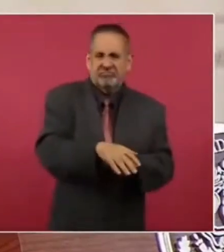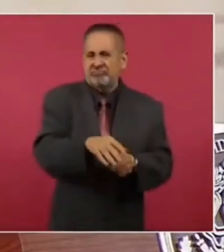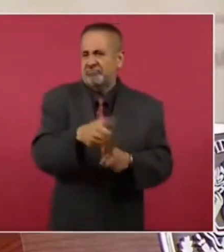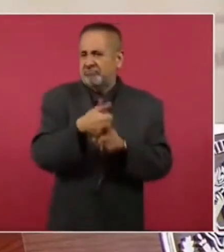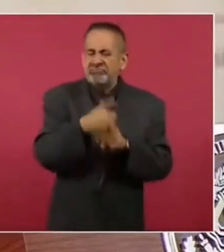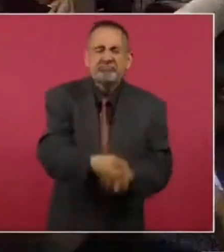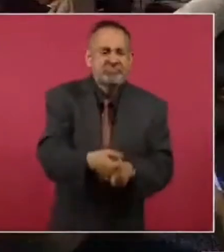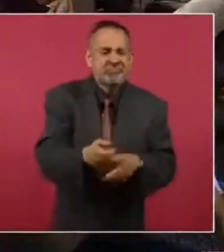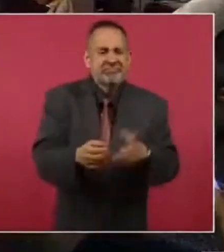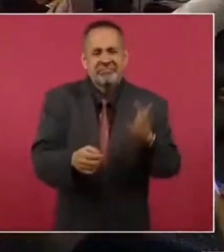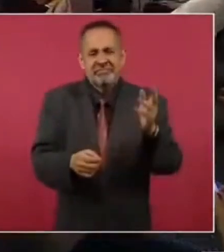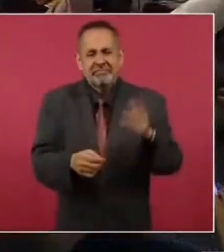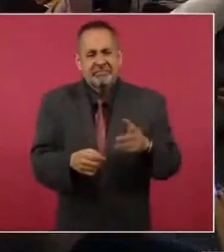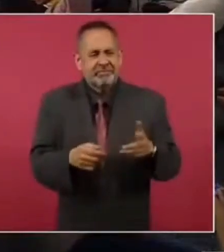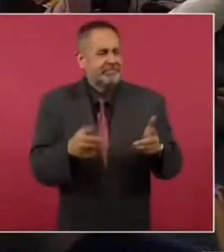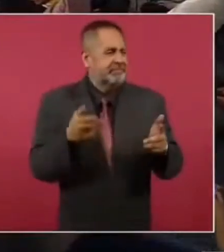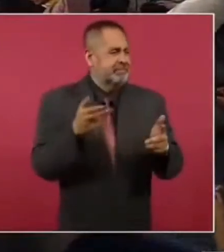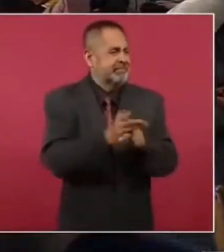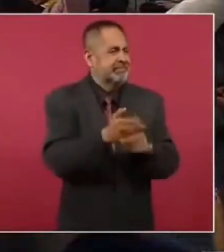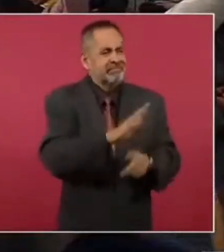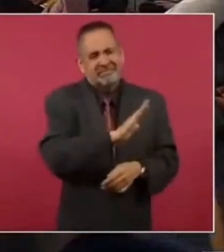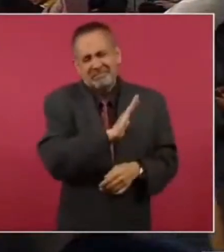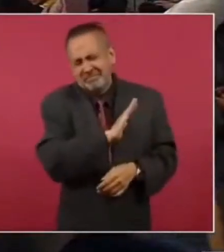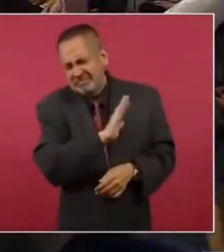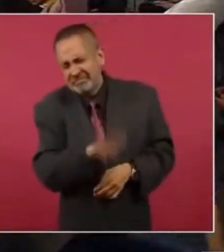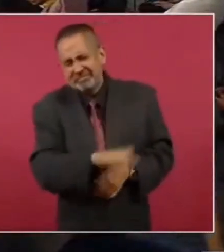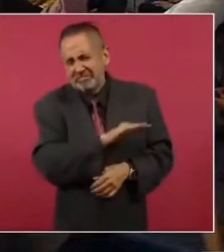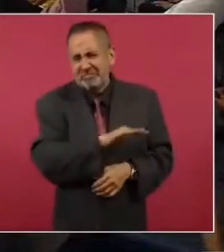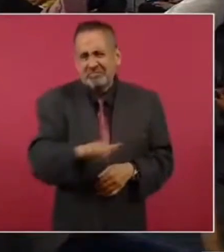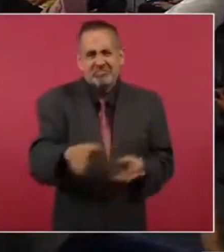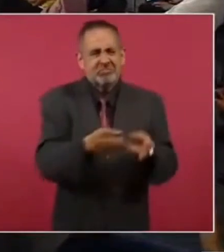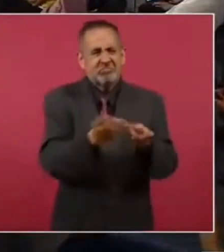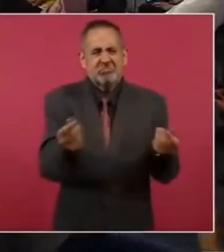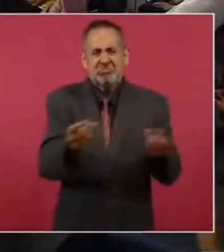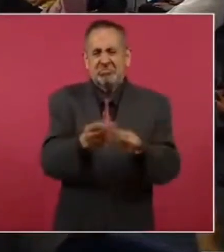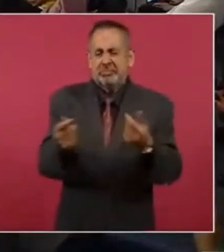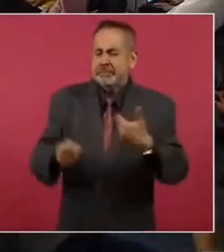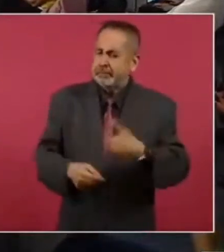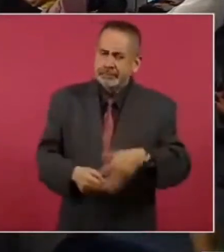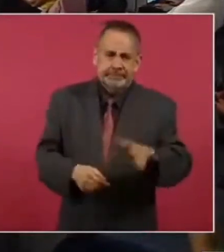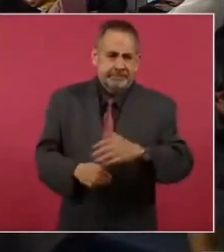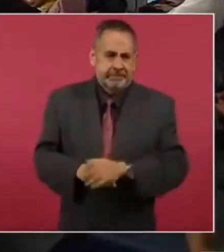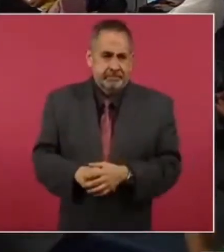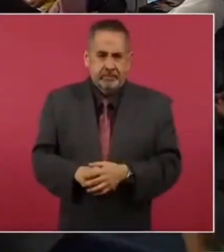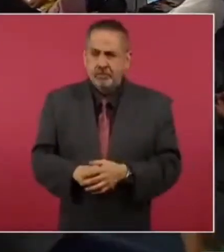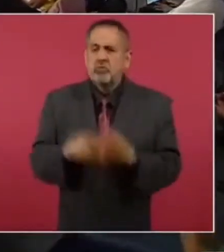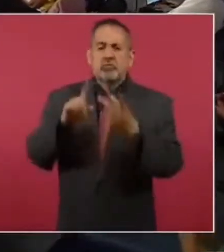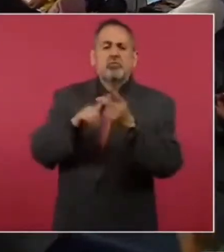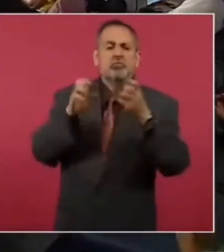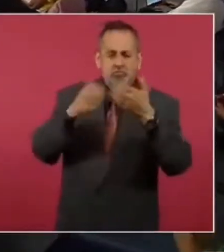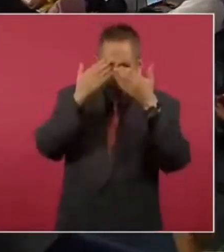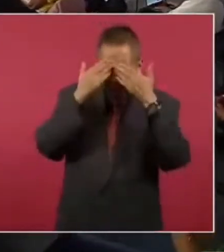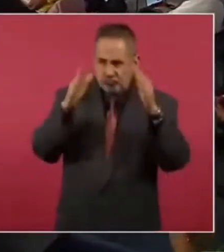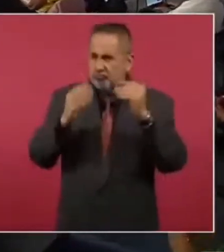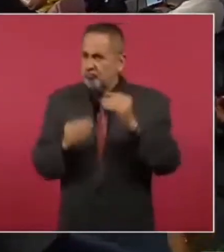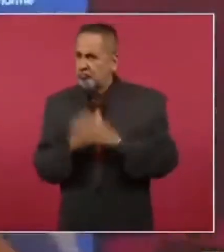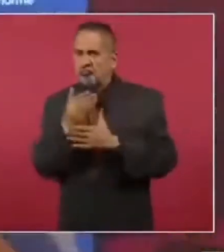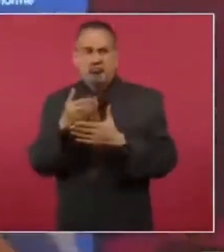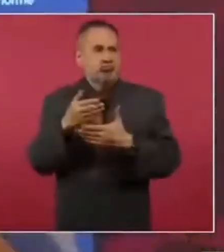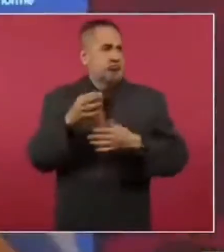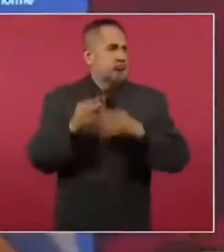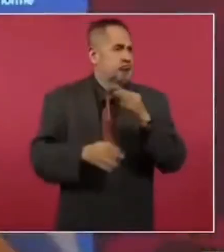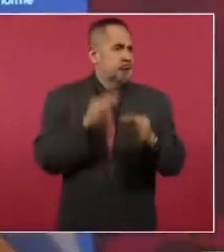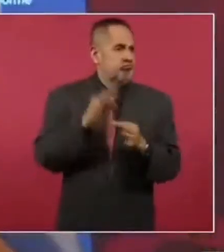reprimieron, exterminaron pueblos. Y si hablamos de civilización,